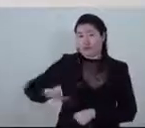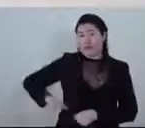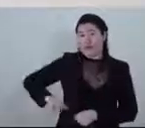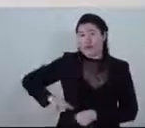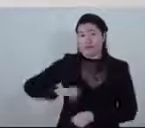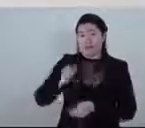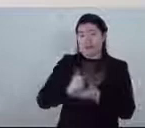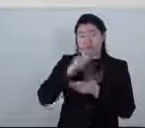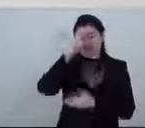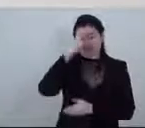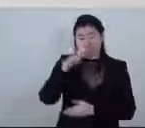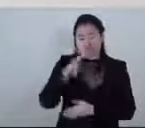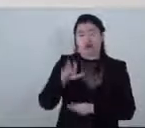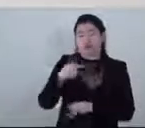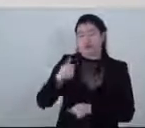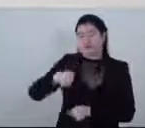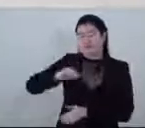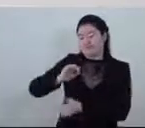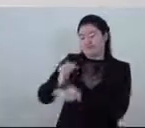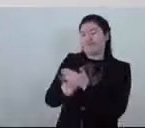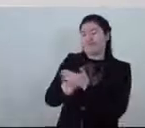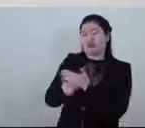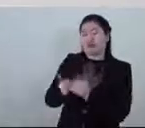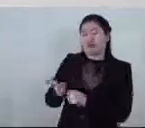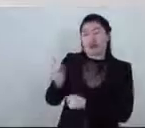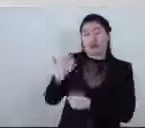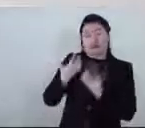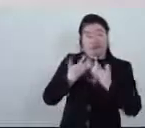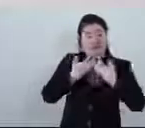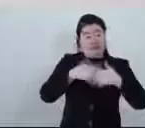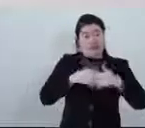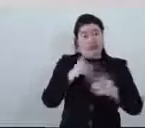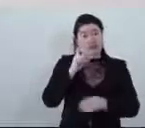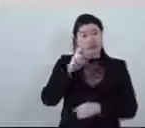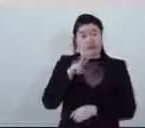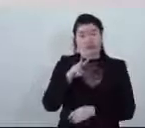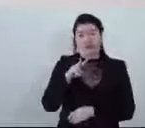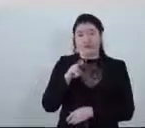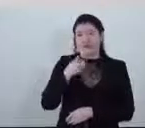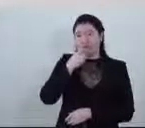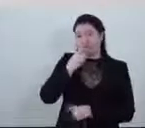Ciudad de México. Como bien lo dijo la empresa DNB,